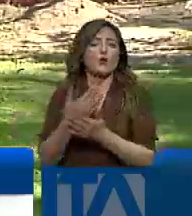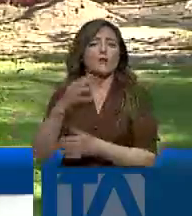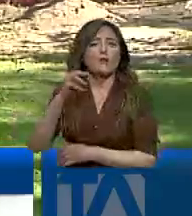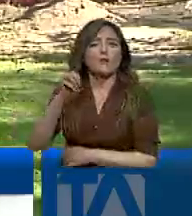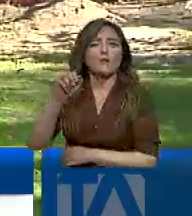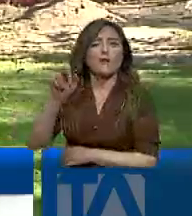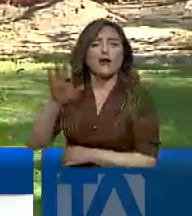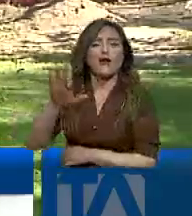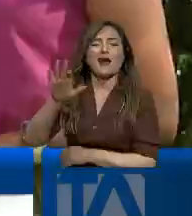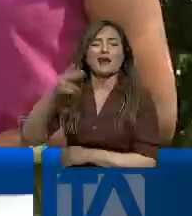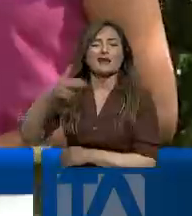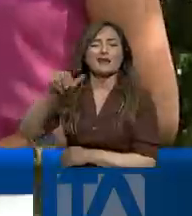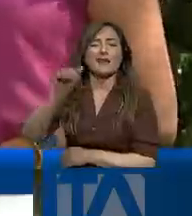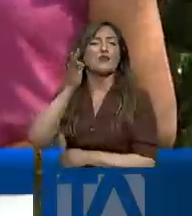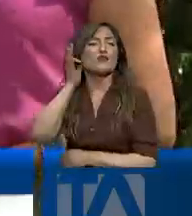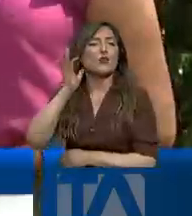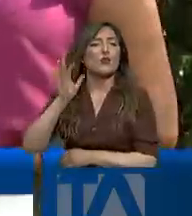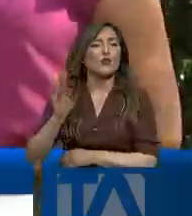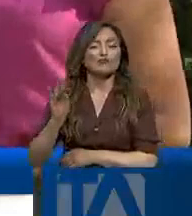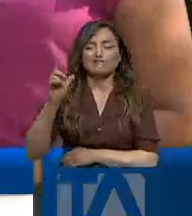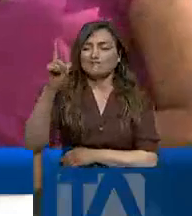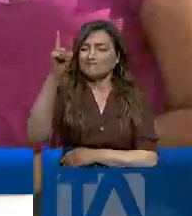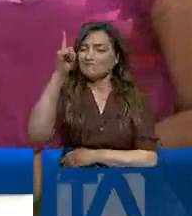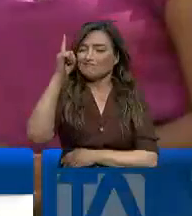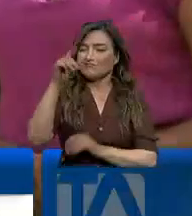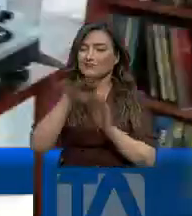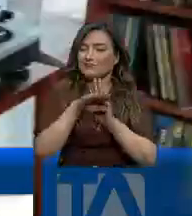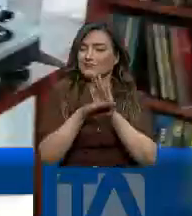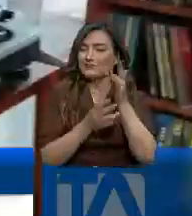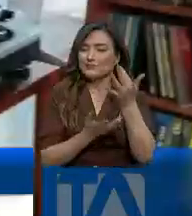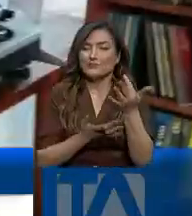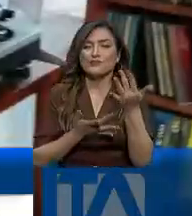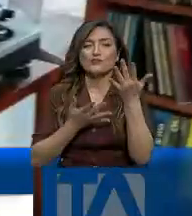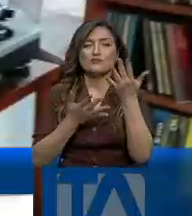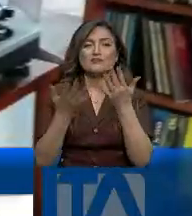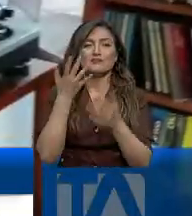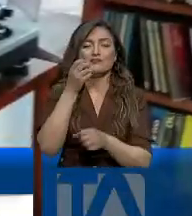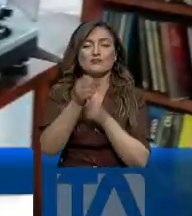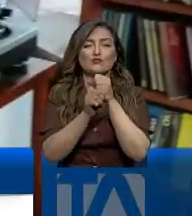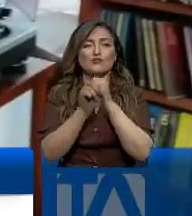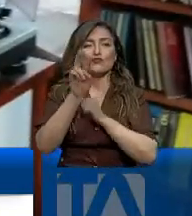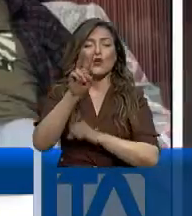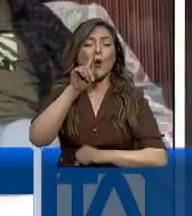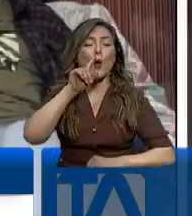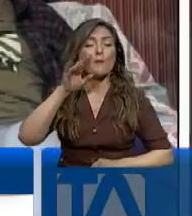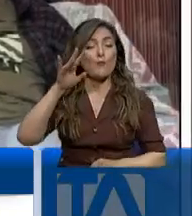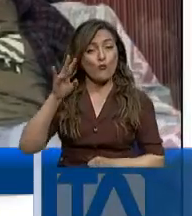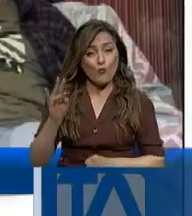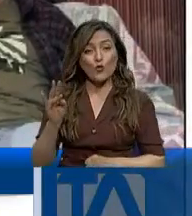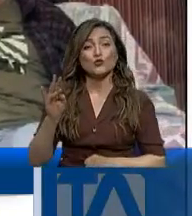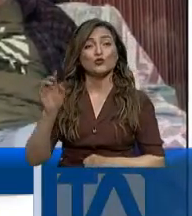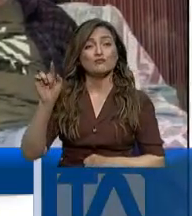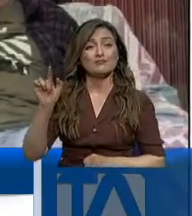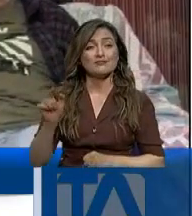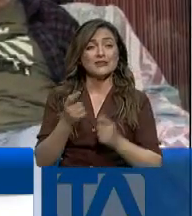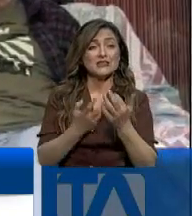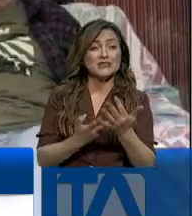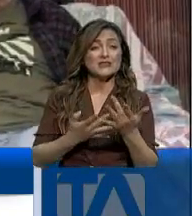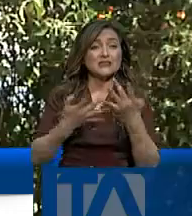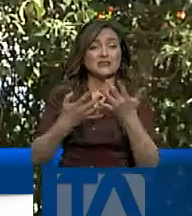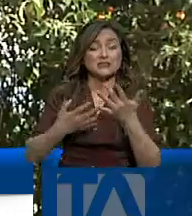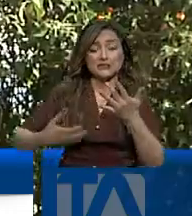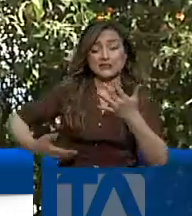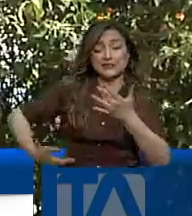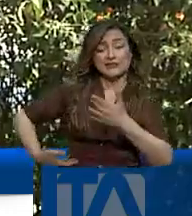esposa de uno de ellos y también lidera el colectivo lista de espera desde hace dos años su esposo está en la fila para acceder a un